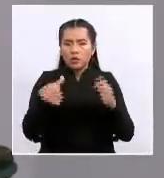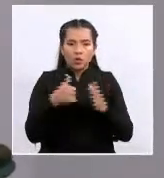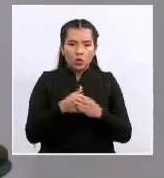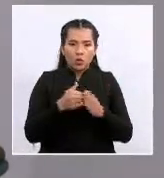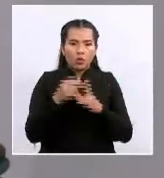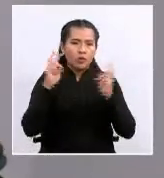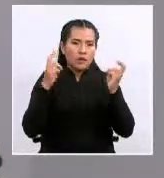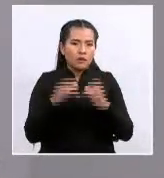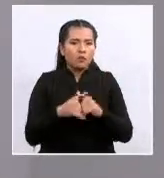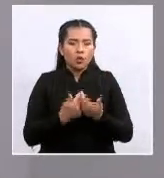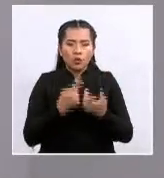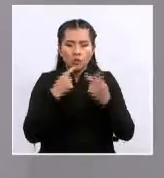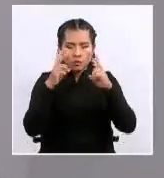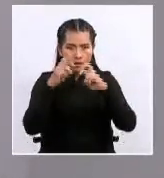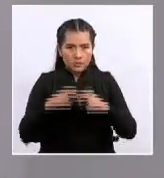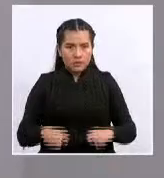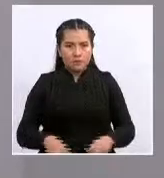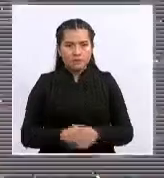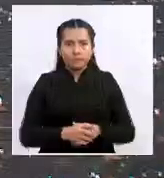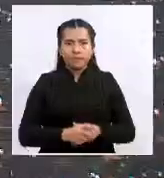poder investigar el caso.